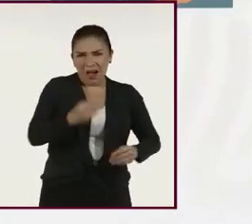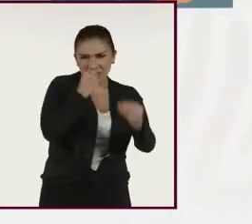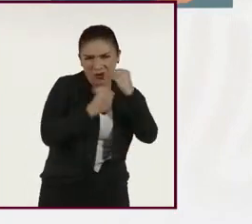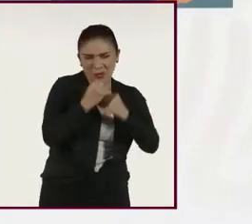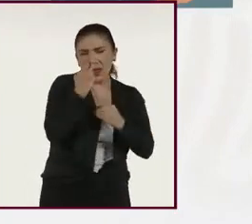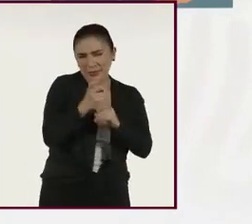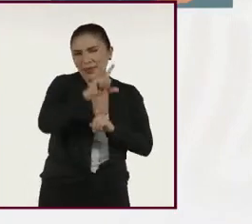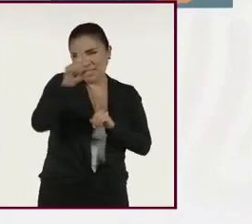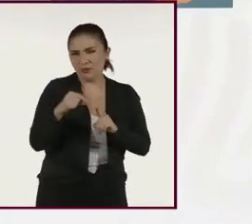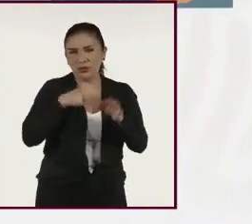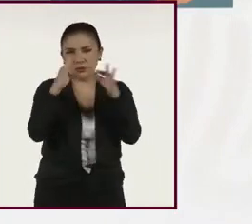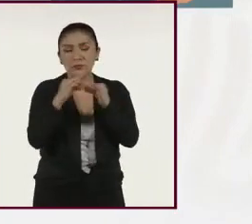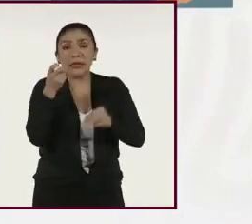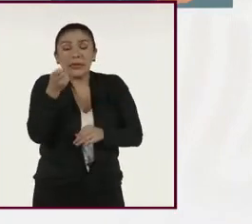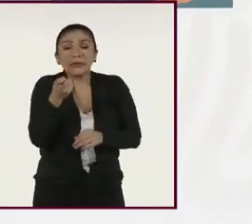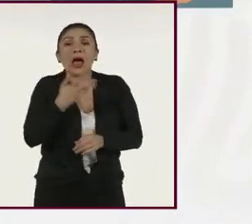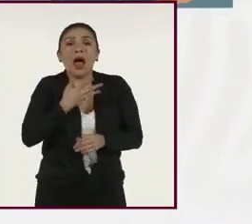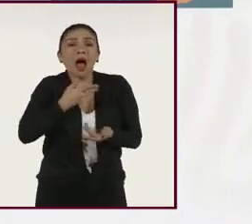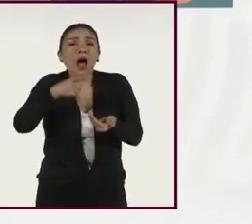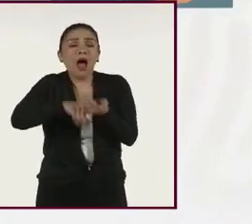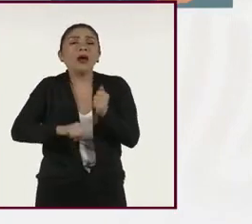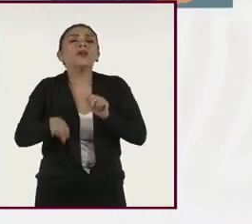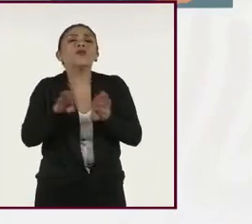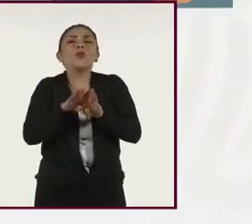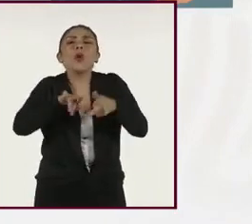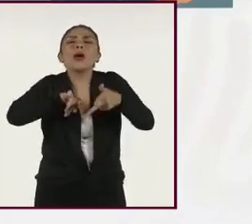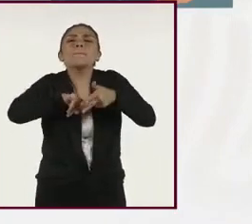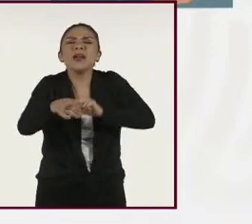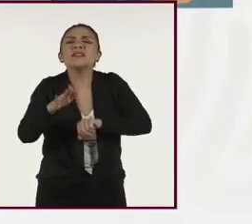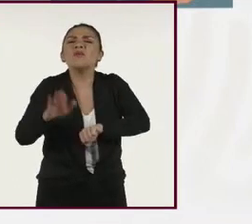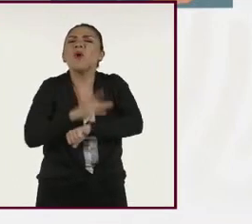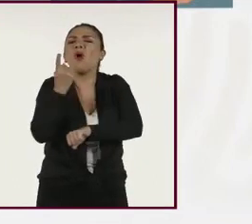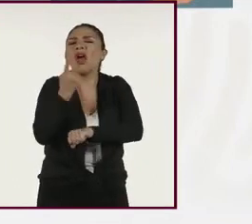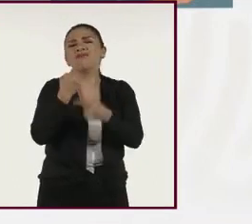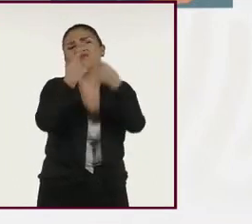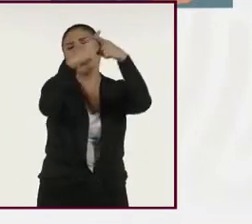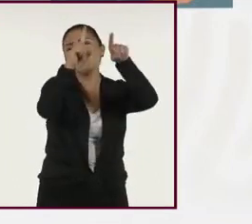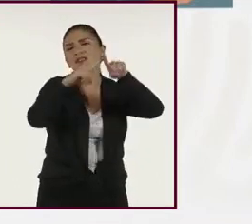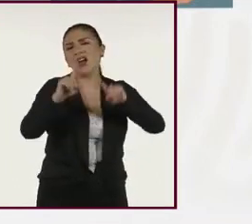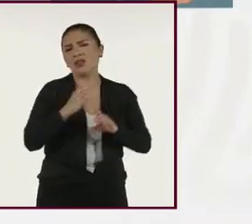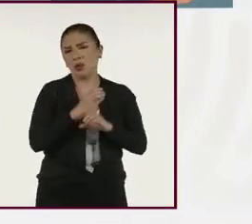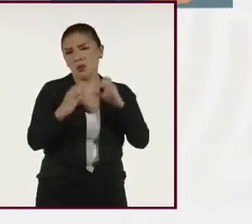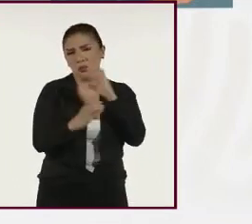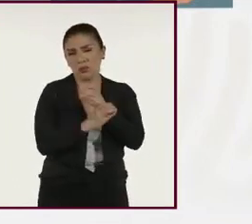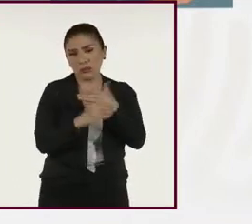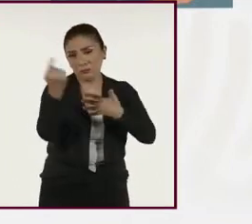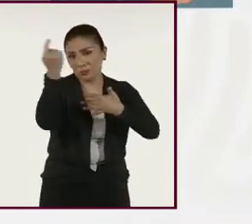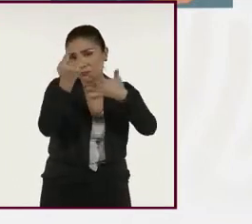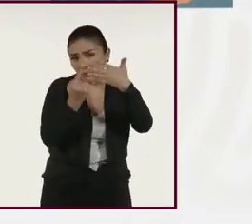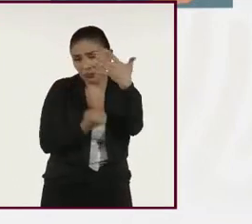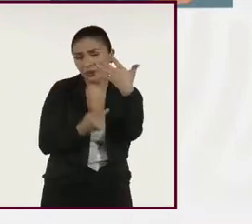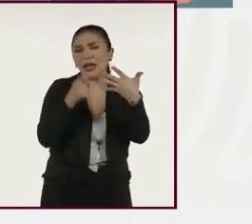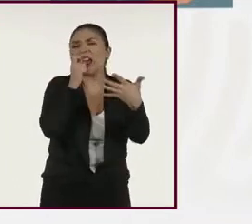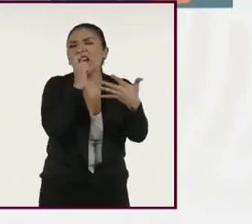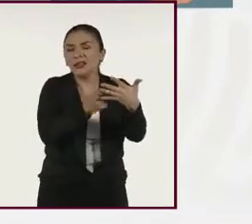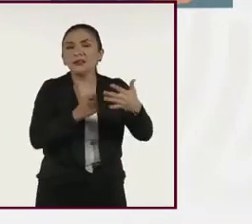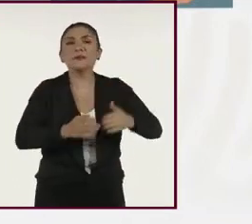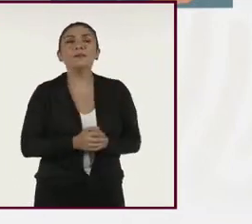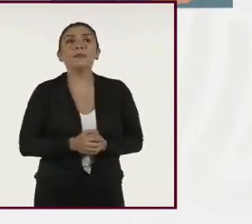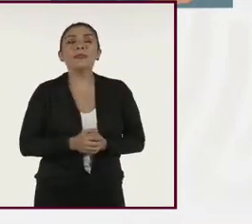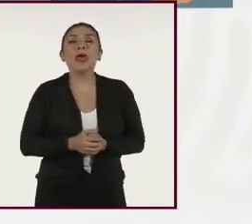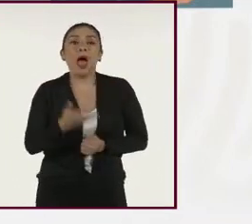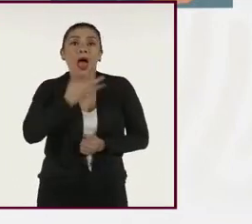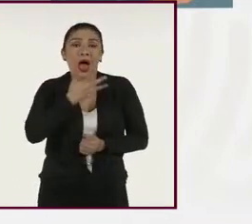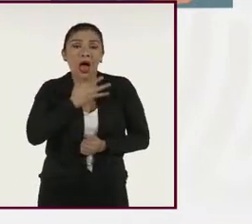más adelante, están asociados a un origen multifactorial. Hablamos de este origen multifactorial cuando